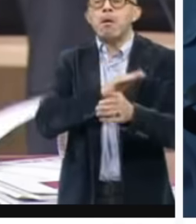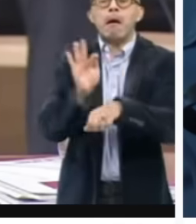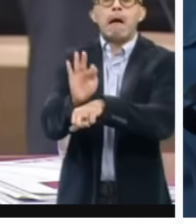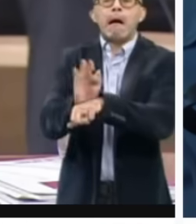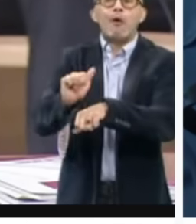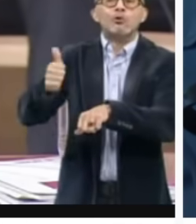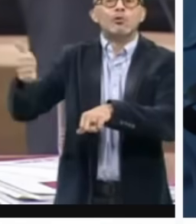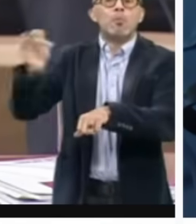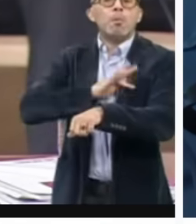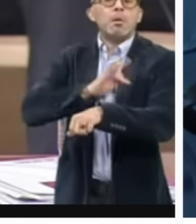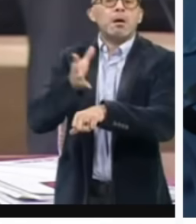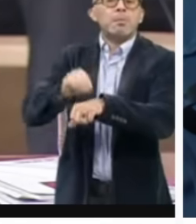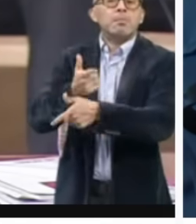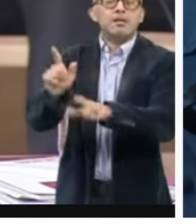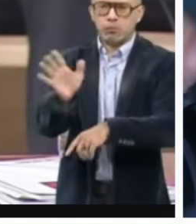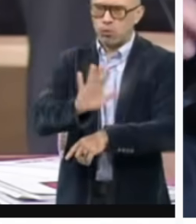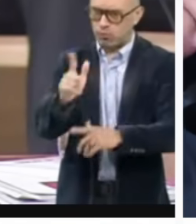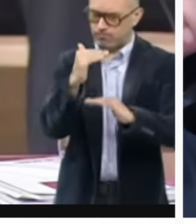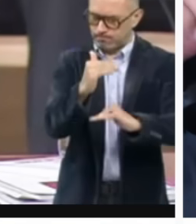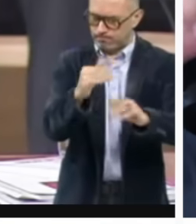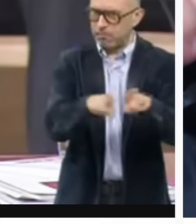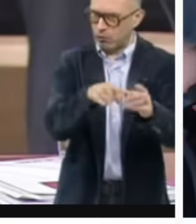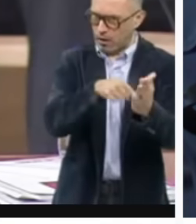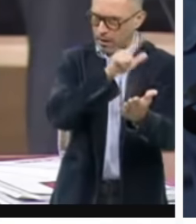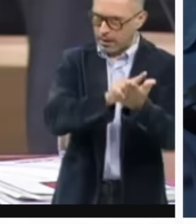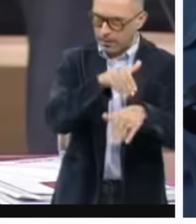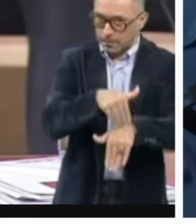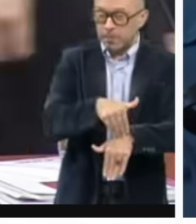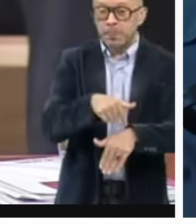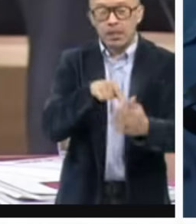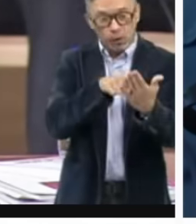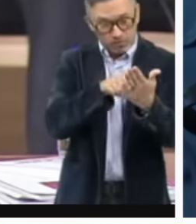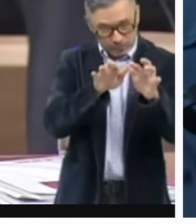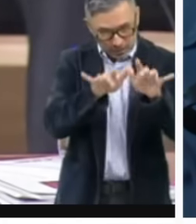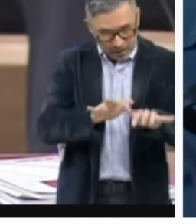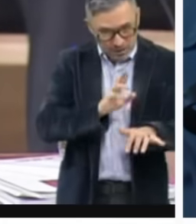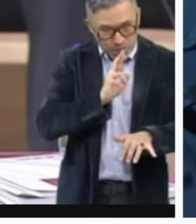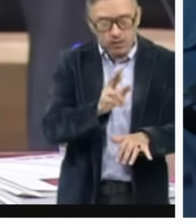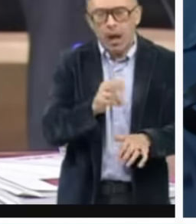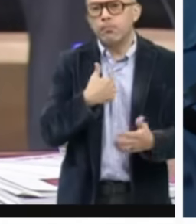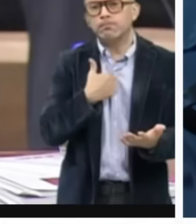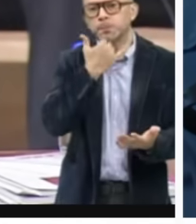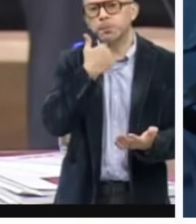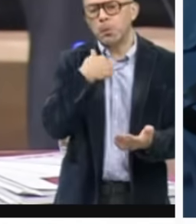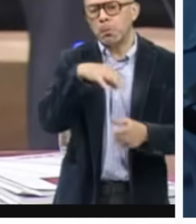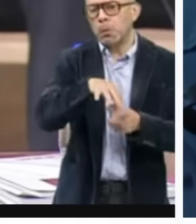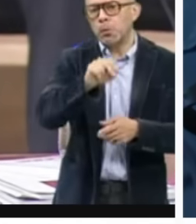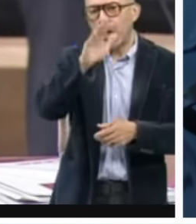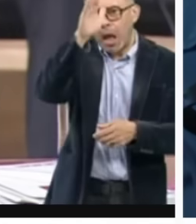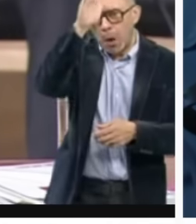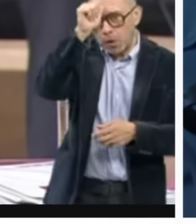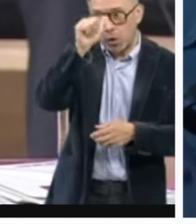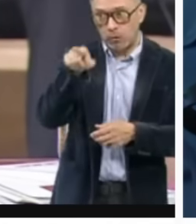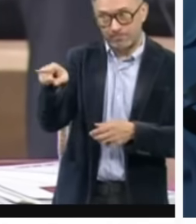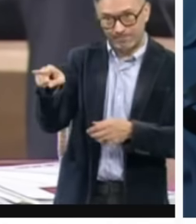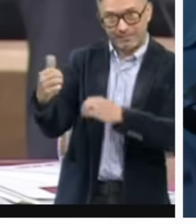medida, pues no puedo acompañar la respuesta porque me parece que no está dando una puntual respuesta